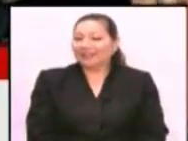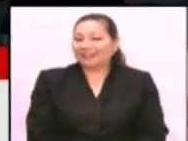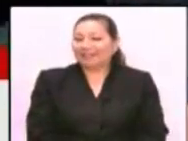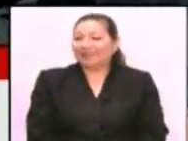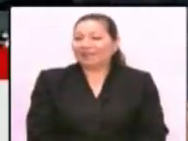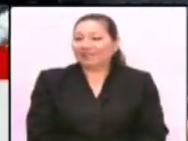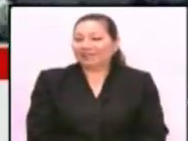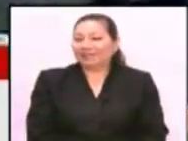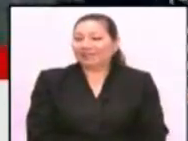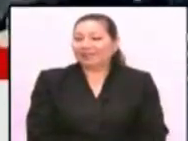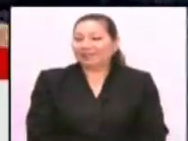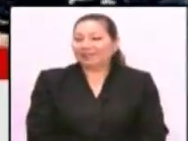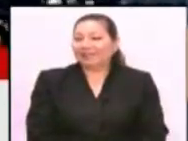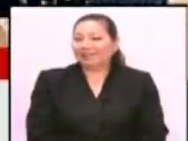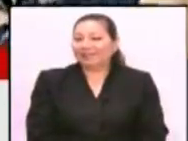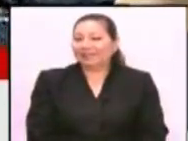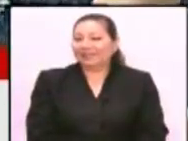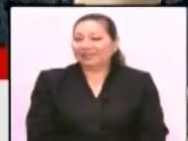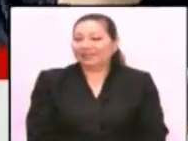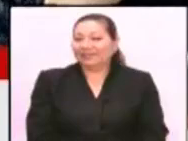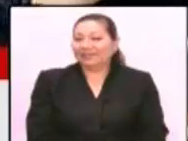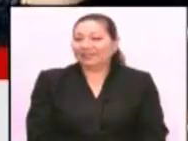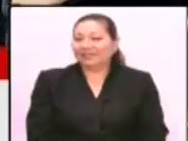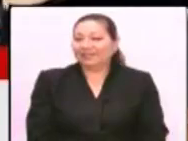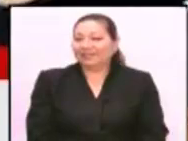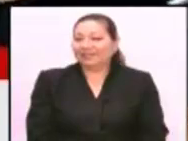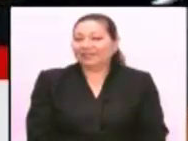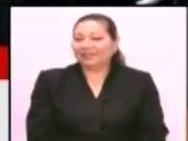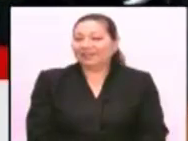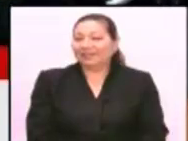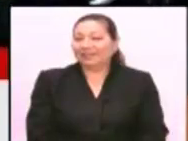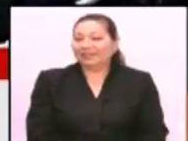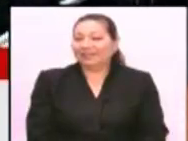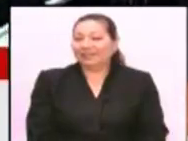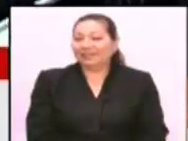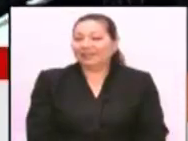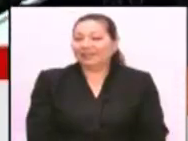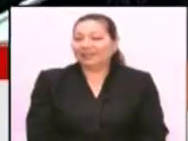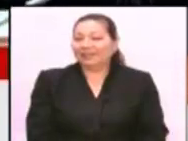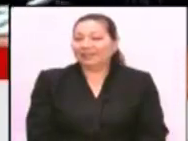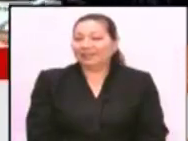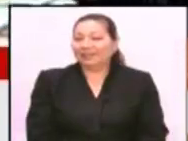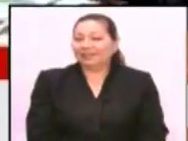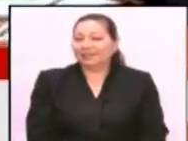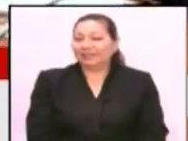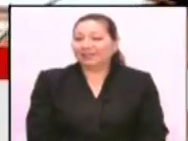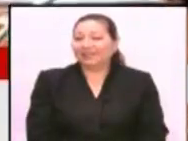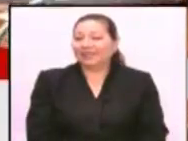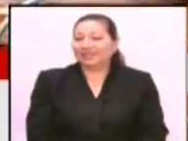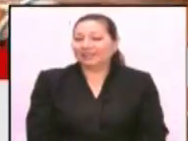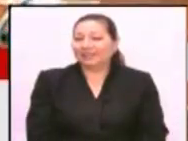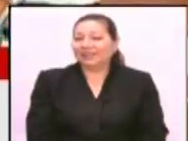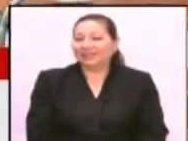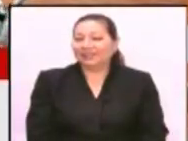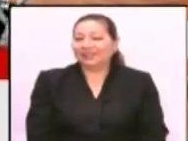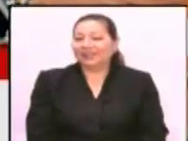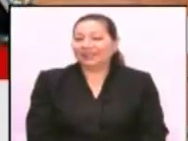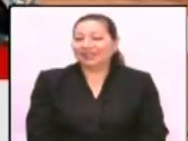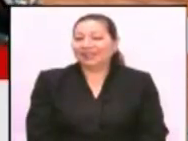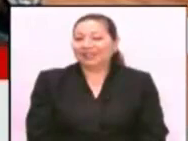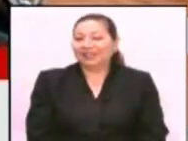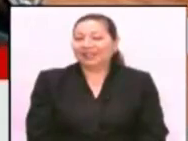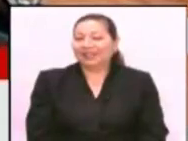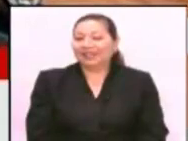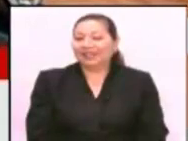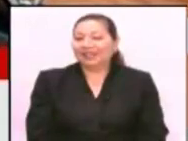Quisiera que me permitan decir algunas cosas, si es posible. Sí, solamente antes que se me vaya, y para